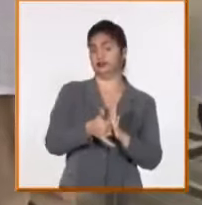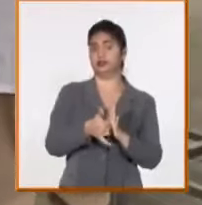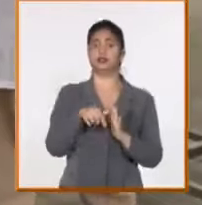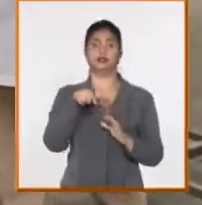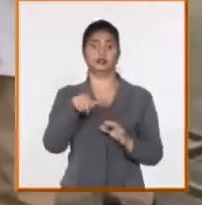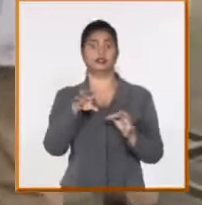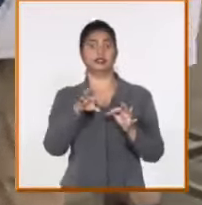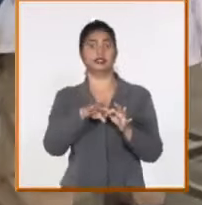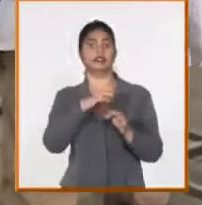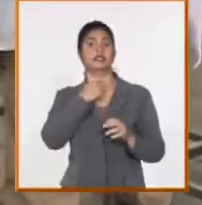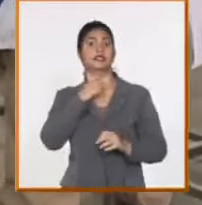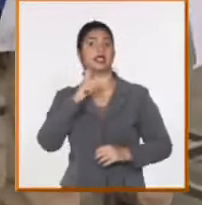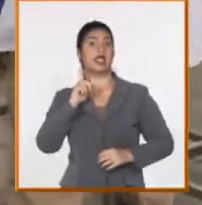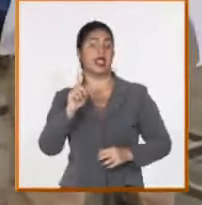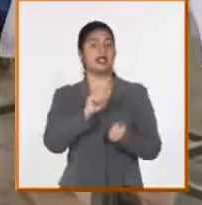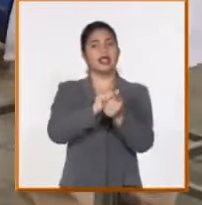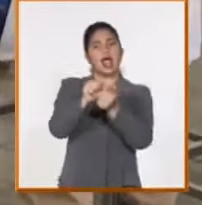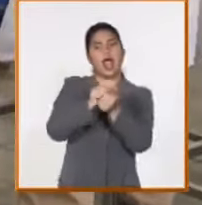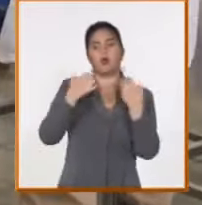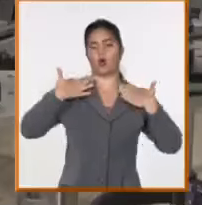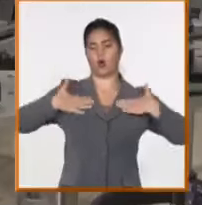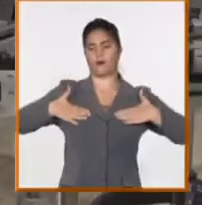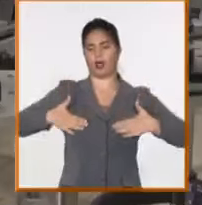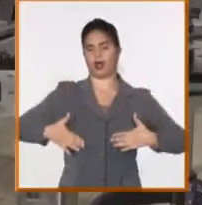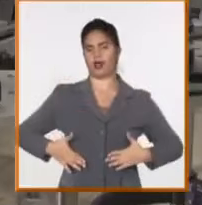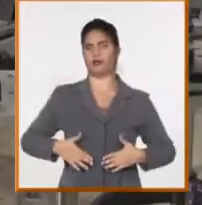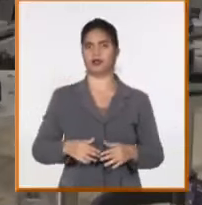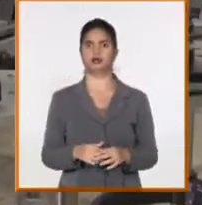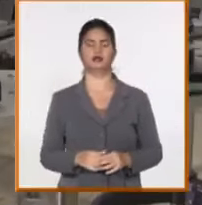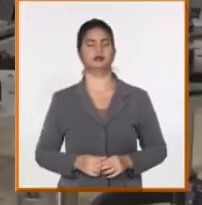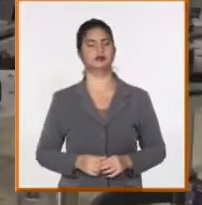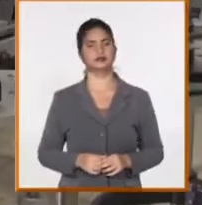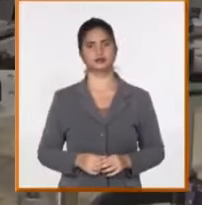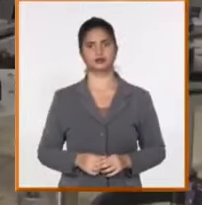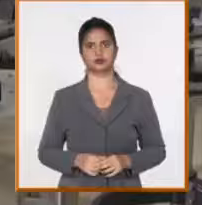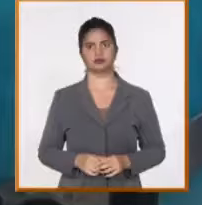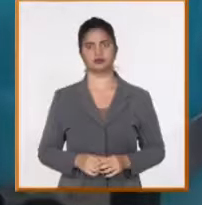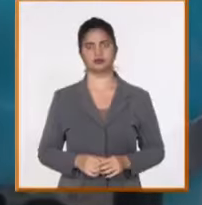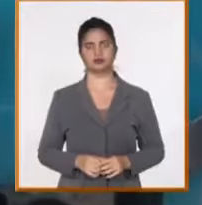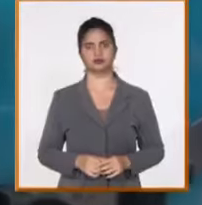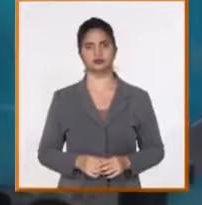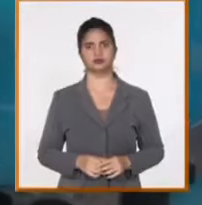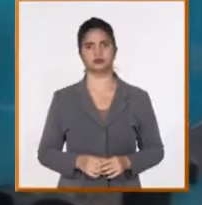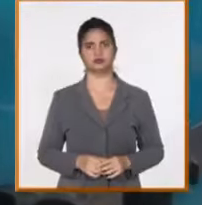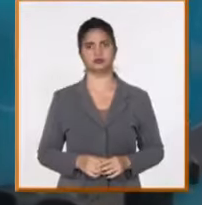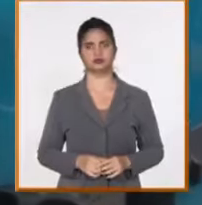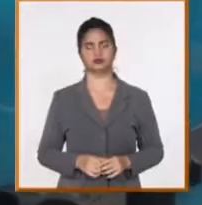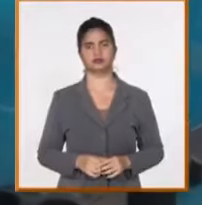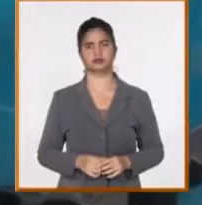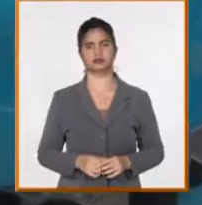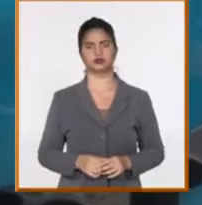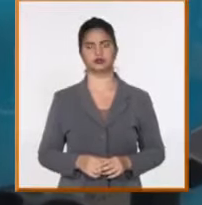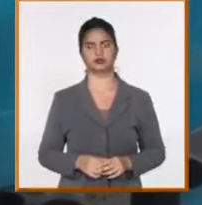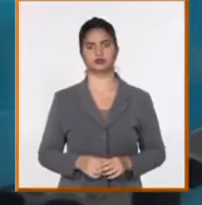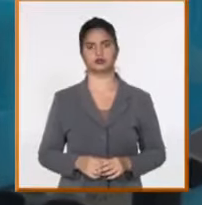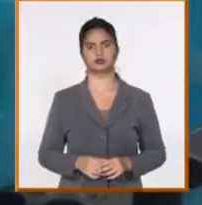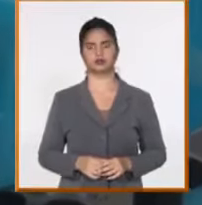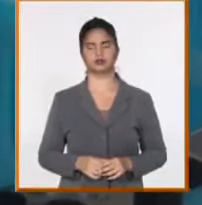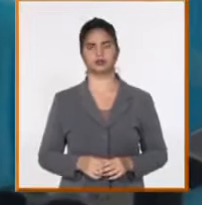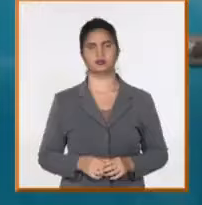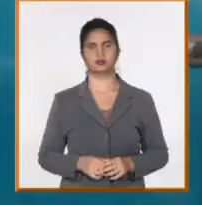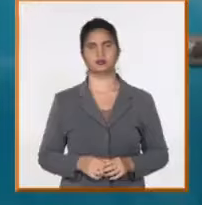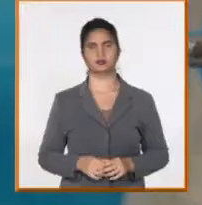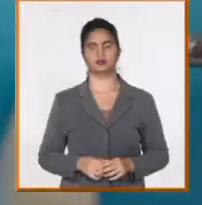dermatológicos se vislumbran en la cartera de servicios de la industria que apuesta siempre por el crecimiento con calidad y